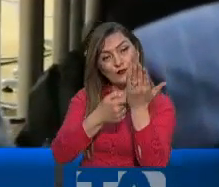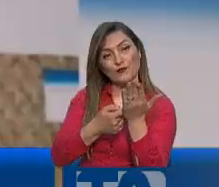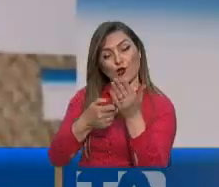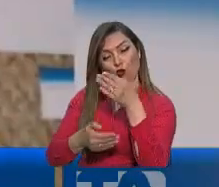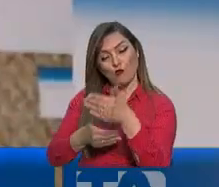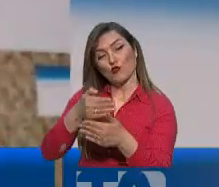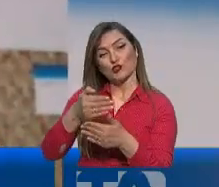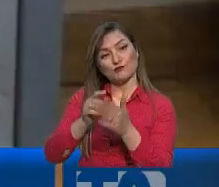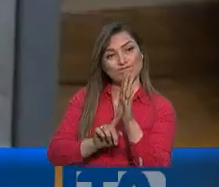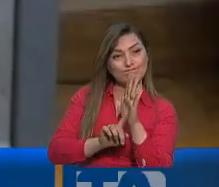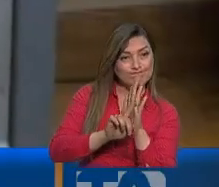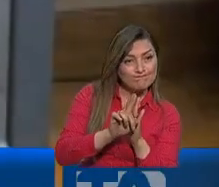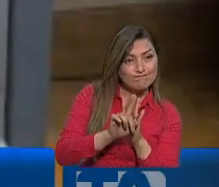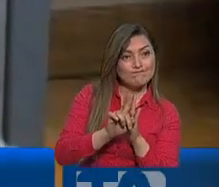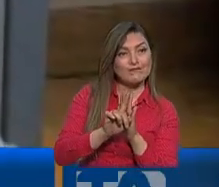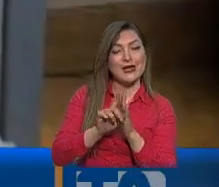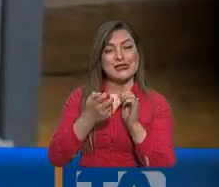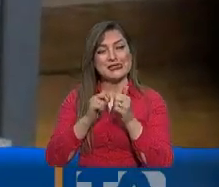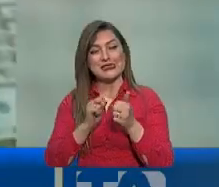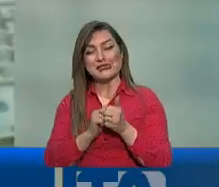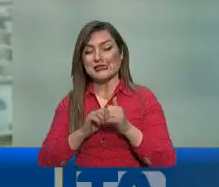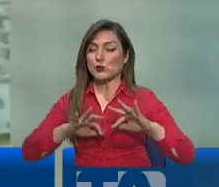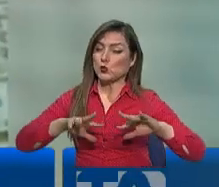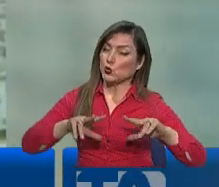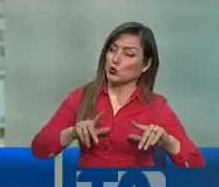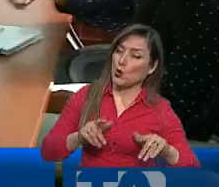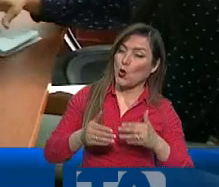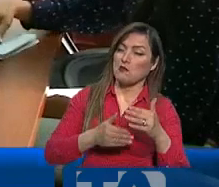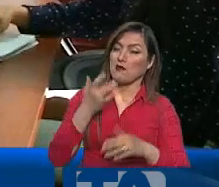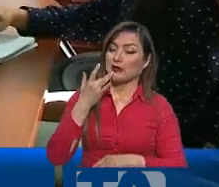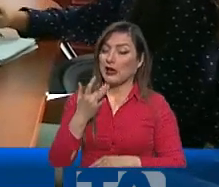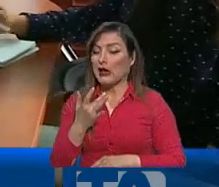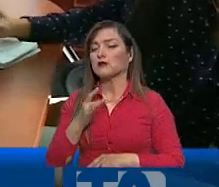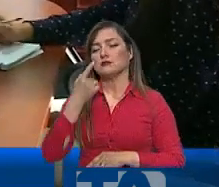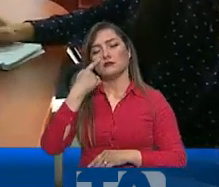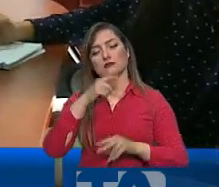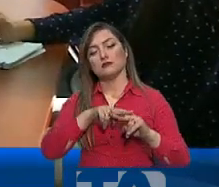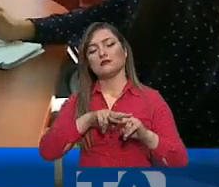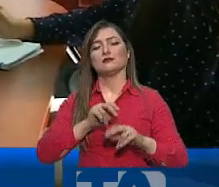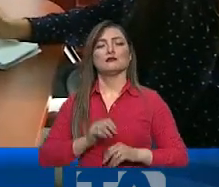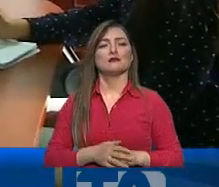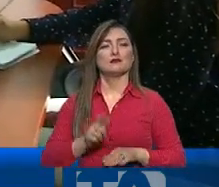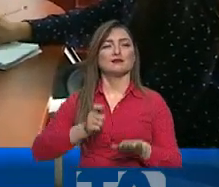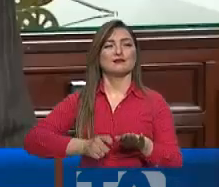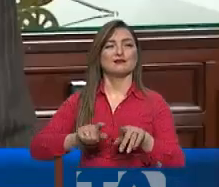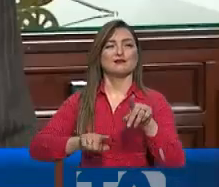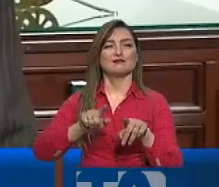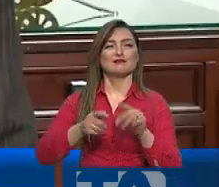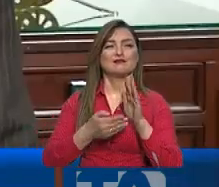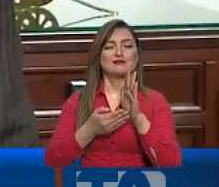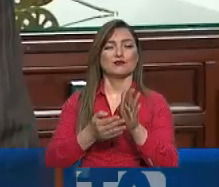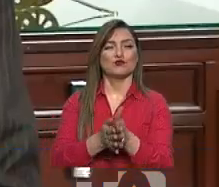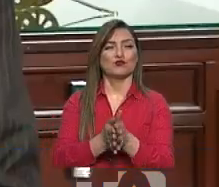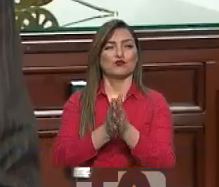procedimiento se ha desarrollado sin ningún tipo de vicio de procedimiento o procedibilidad las defensas ya barajan algunos argumentos vamos a